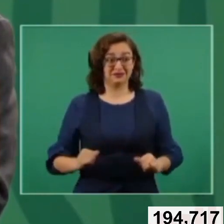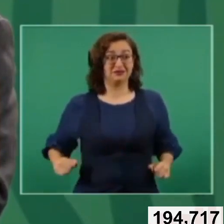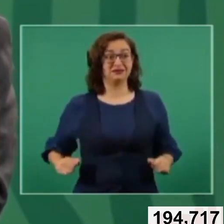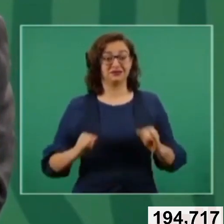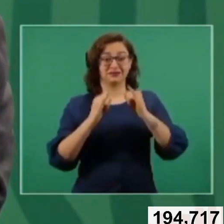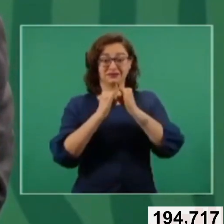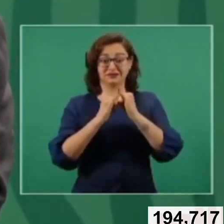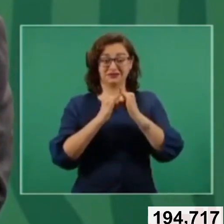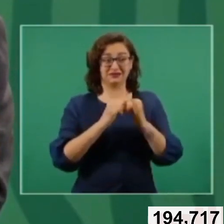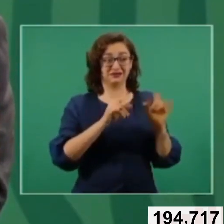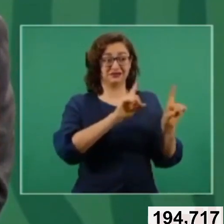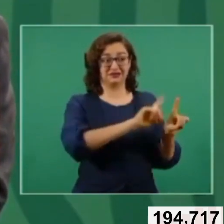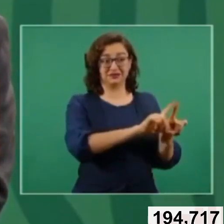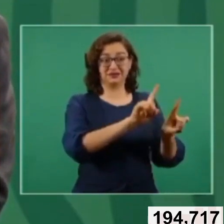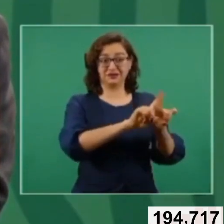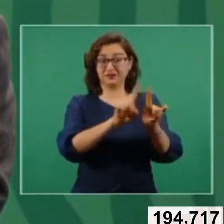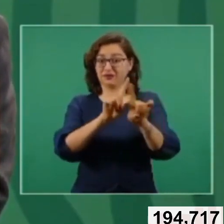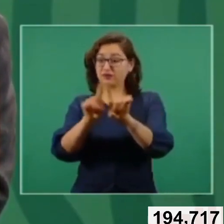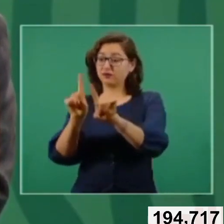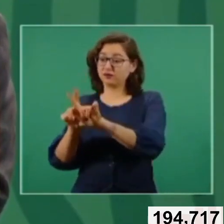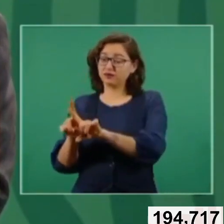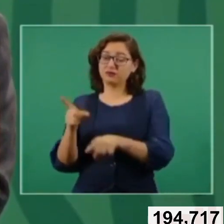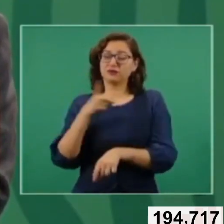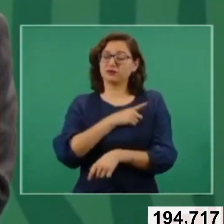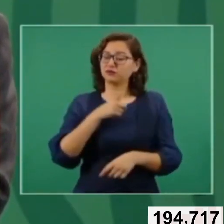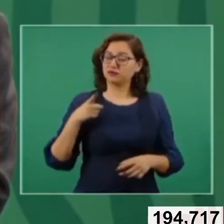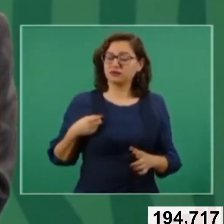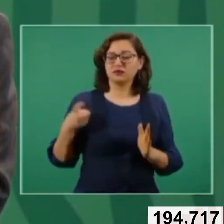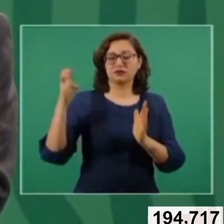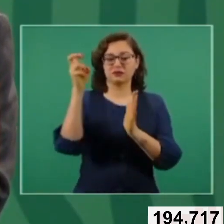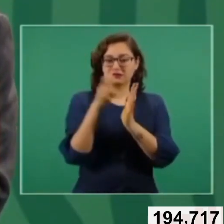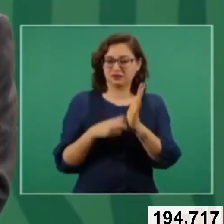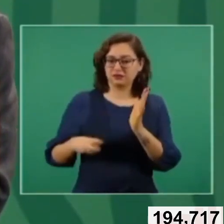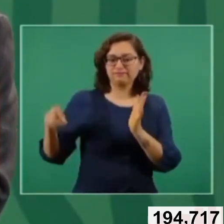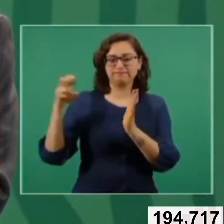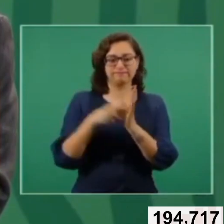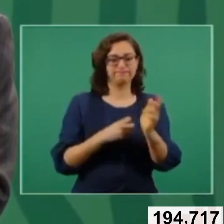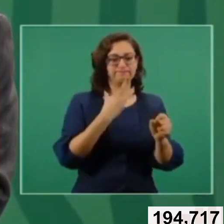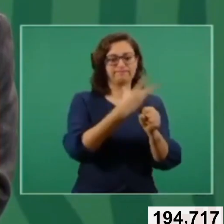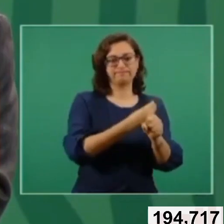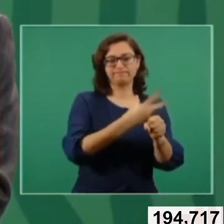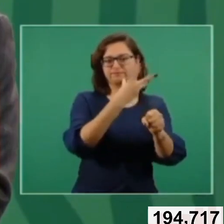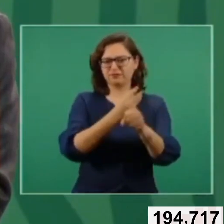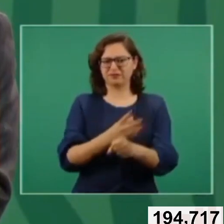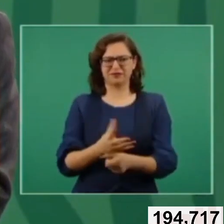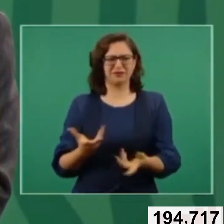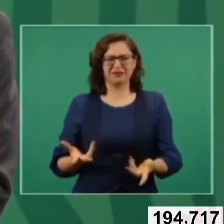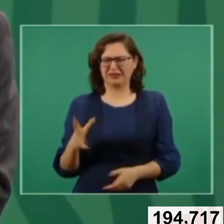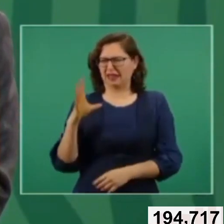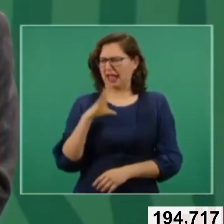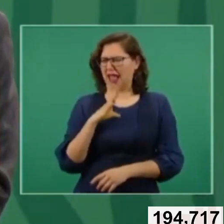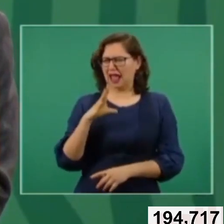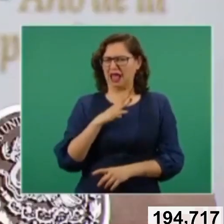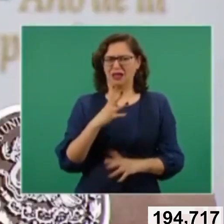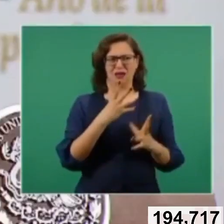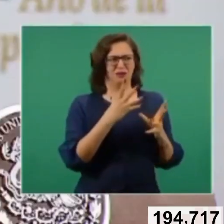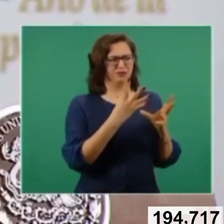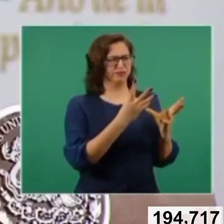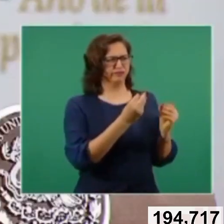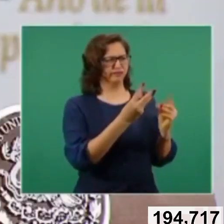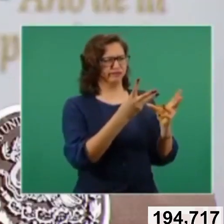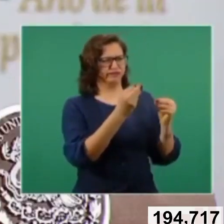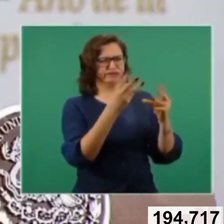llama por ahí el partido político más corrupto del hábitat y eso es bueno